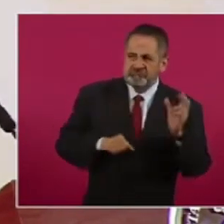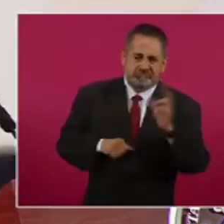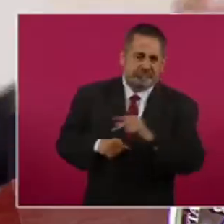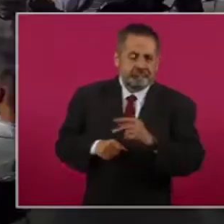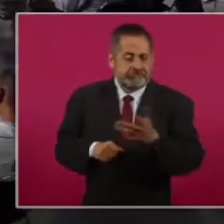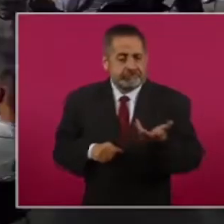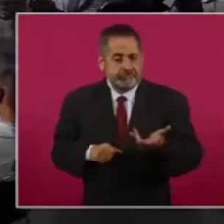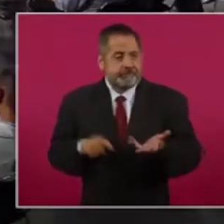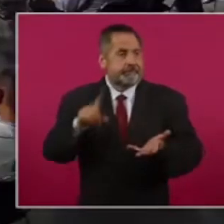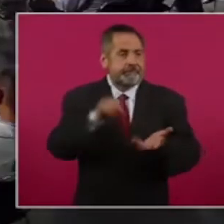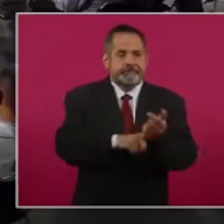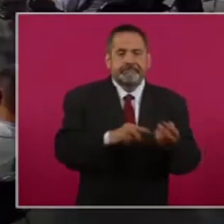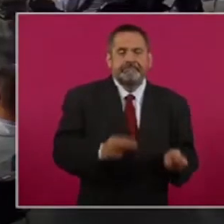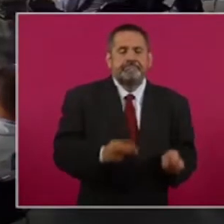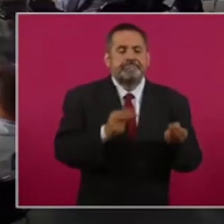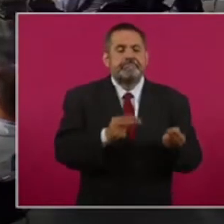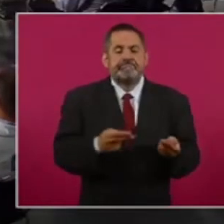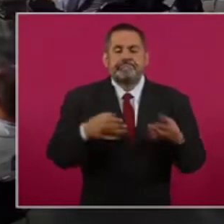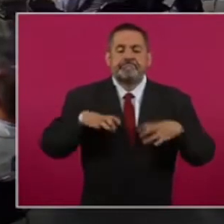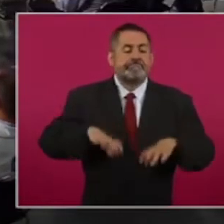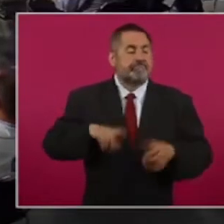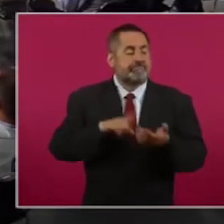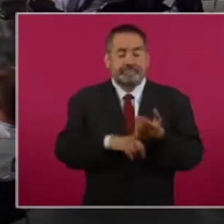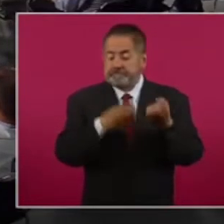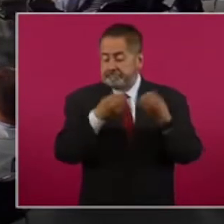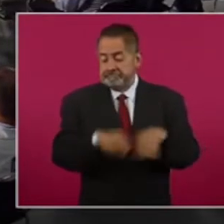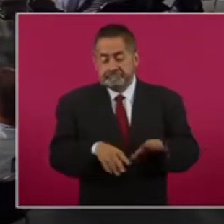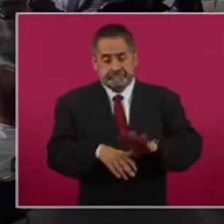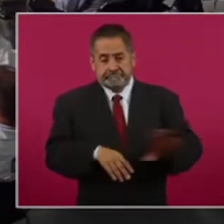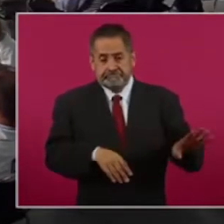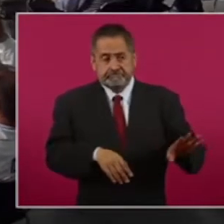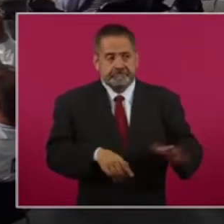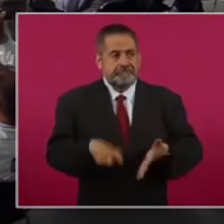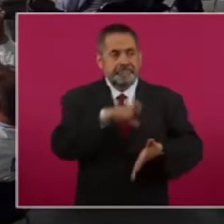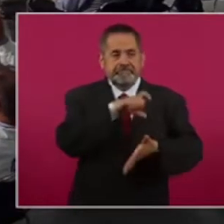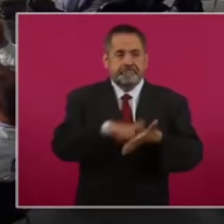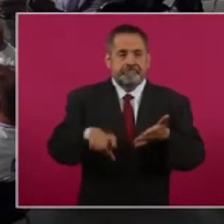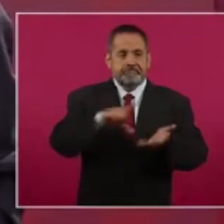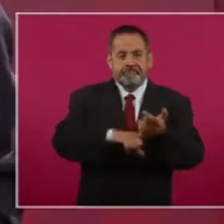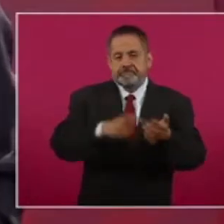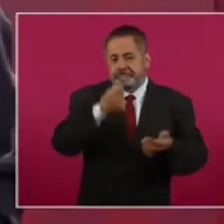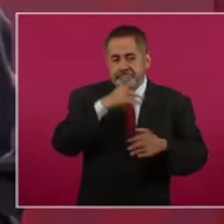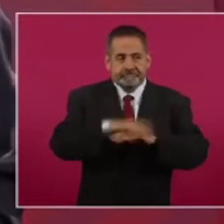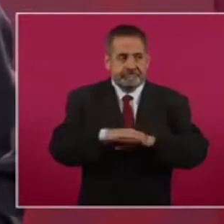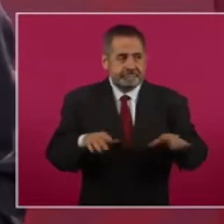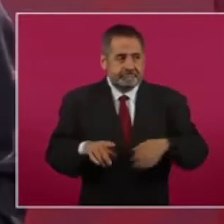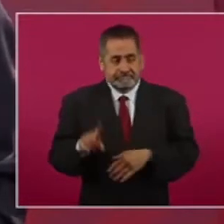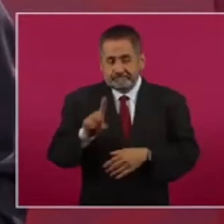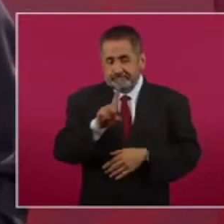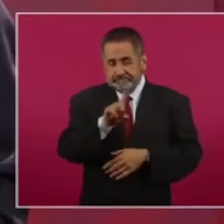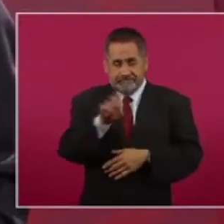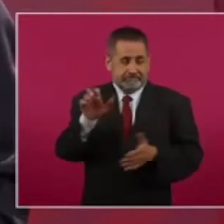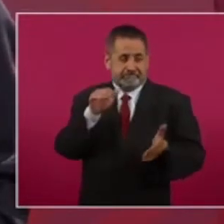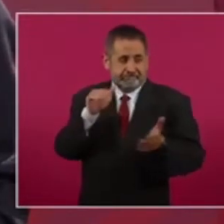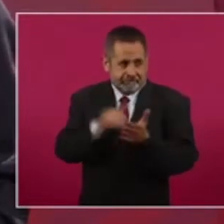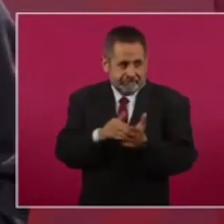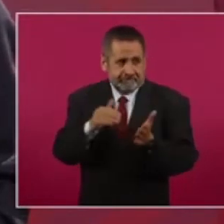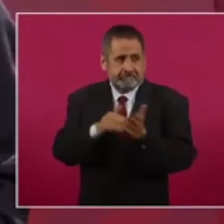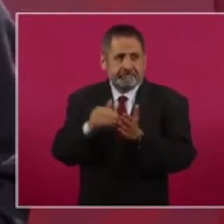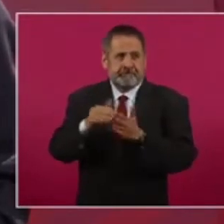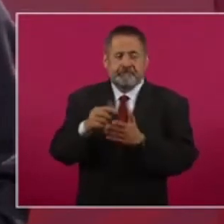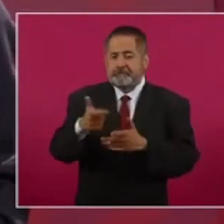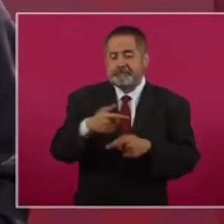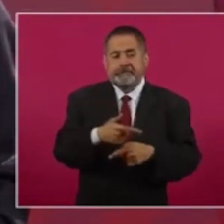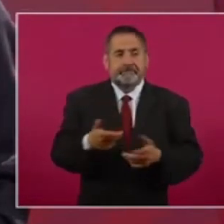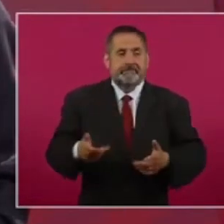Porque tenían el negocio de la compra de los medicamentos, 100 mil millones de pesos.